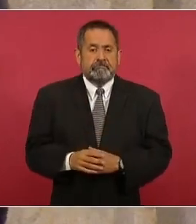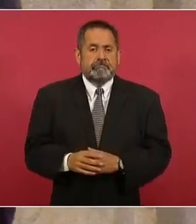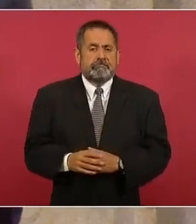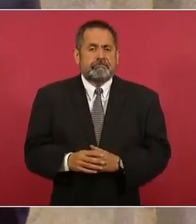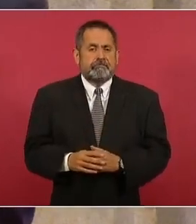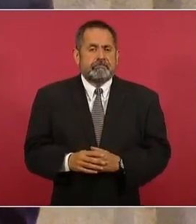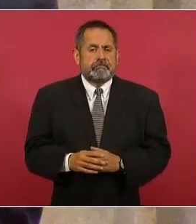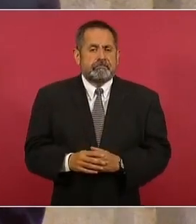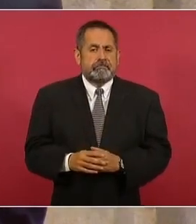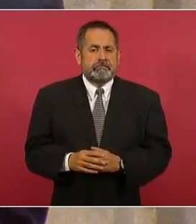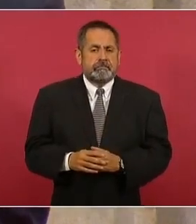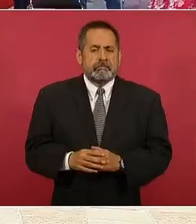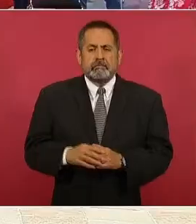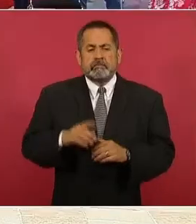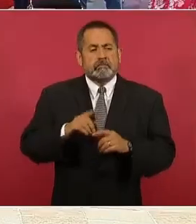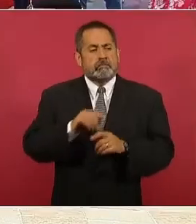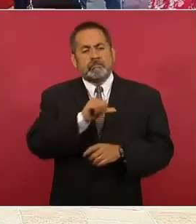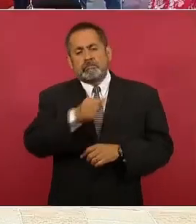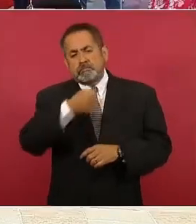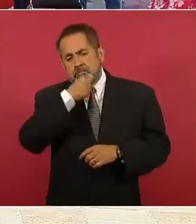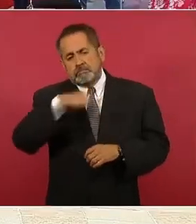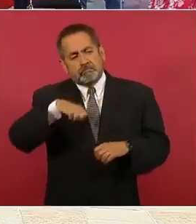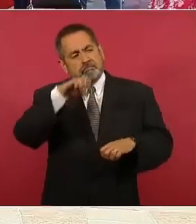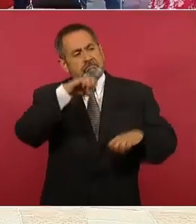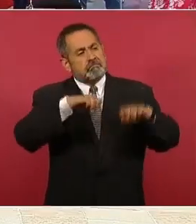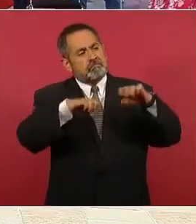¿Quién cuidó a los adultos mayores?